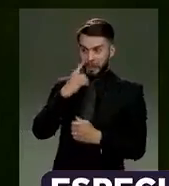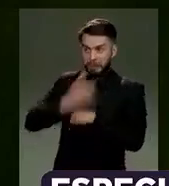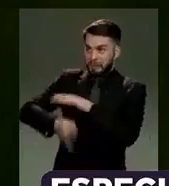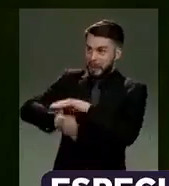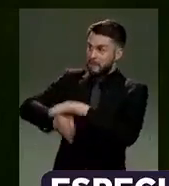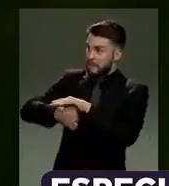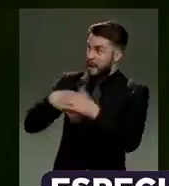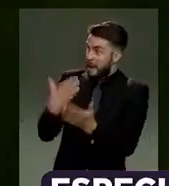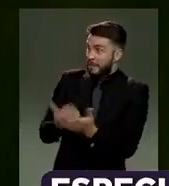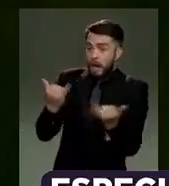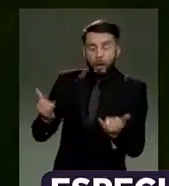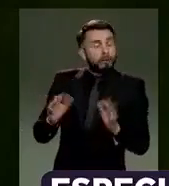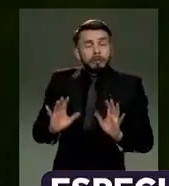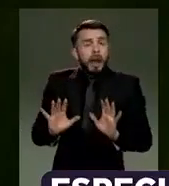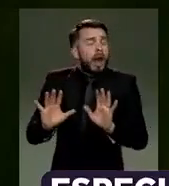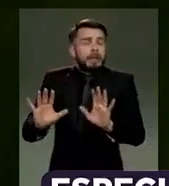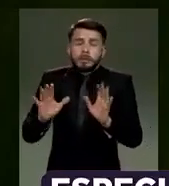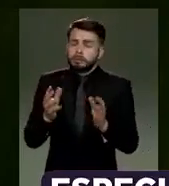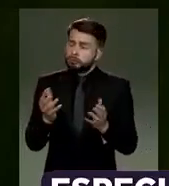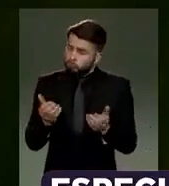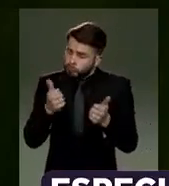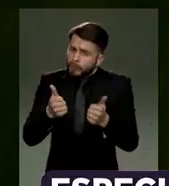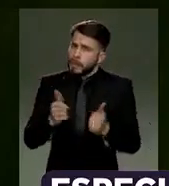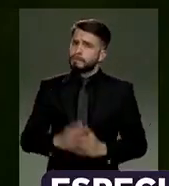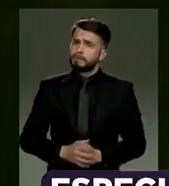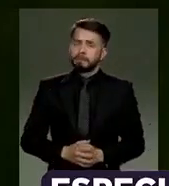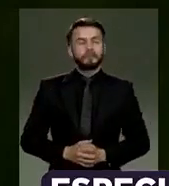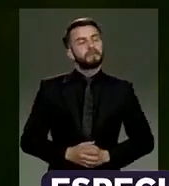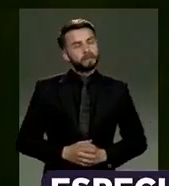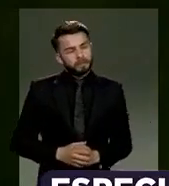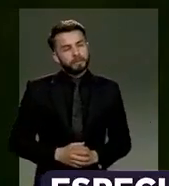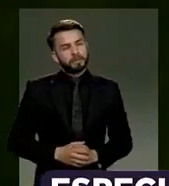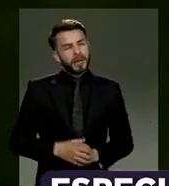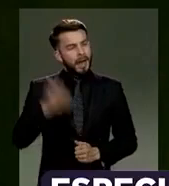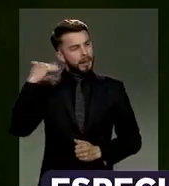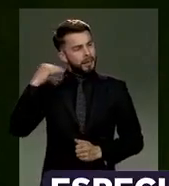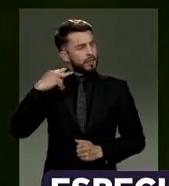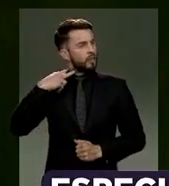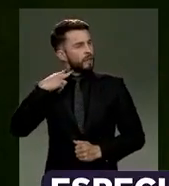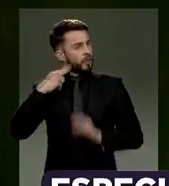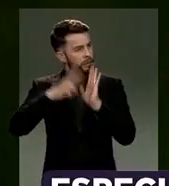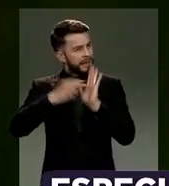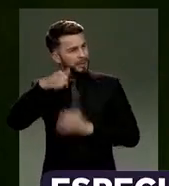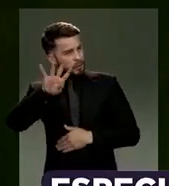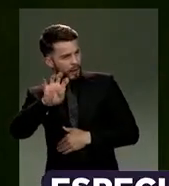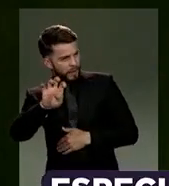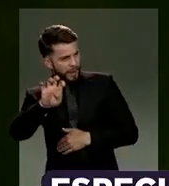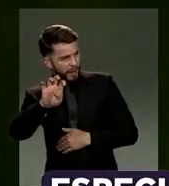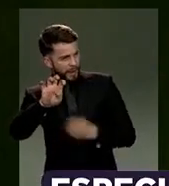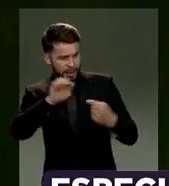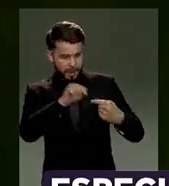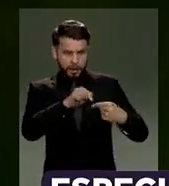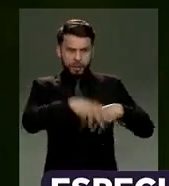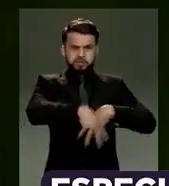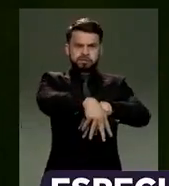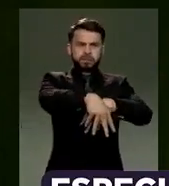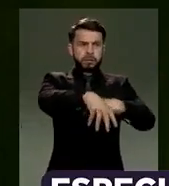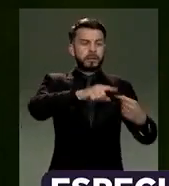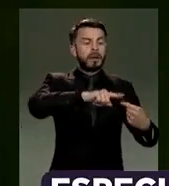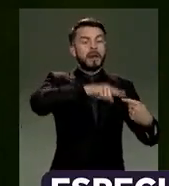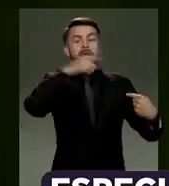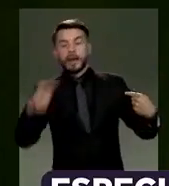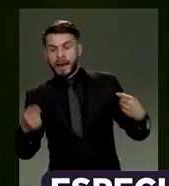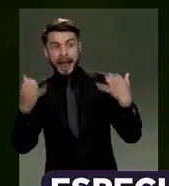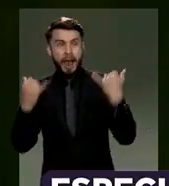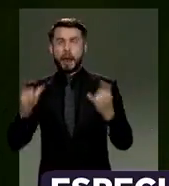entre noviembre de 2019 y el paro actual sucedieron los hechos de dramáticos de